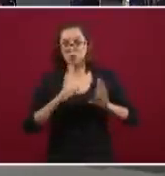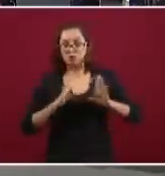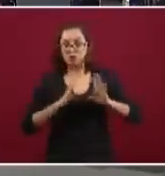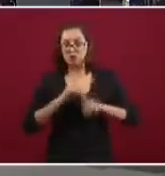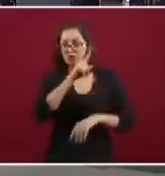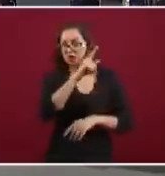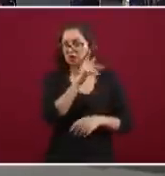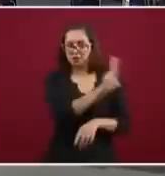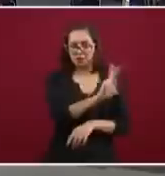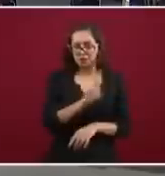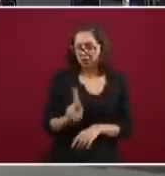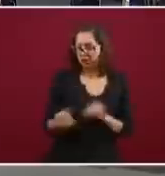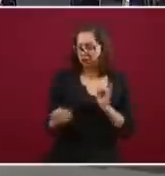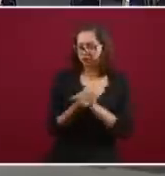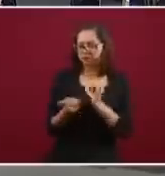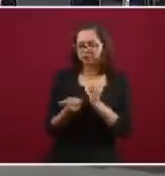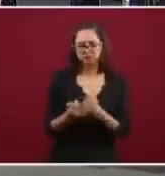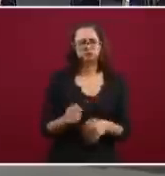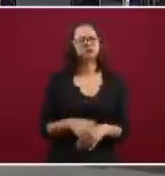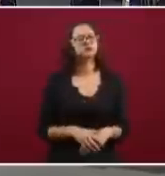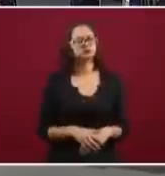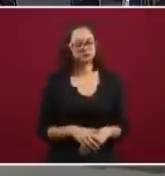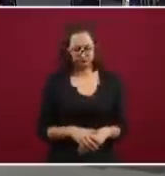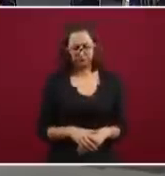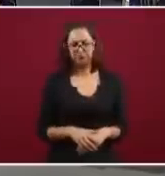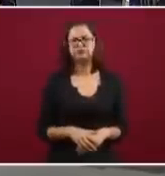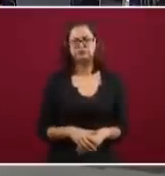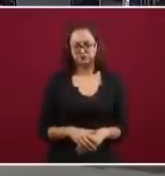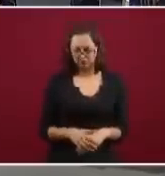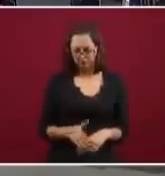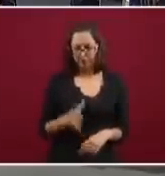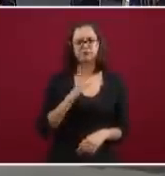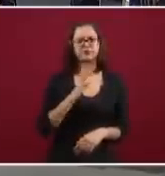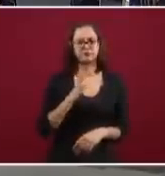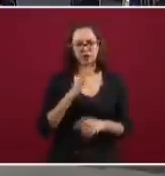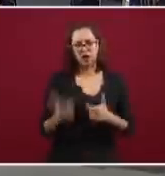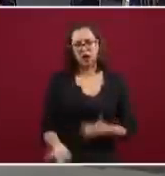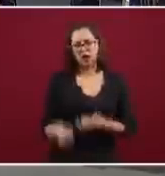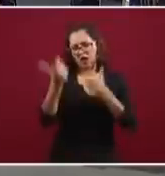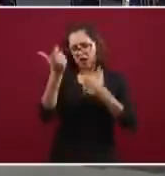vio, armas de alto poder.